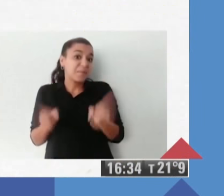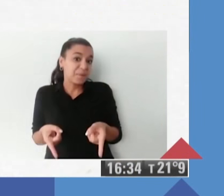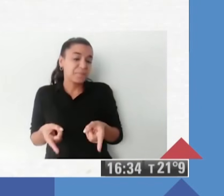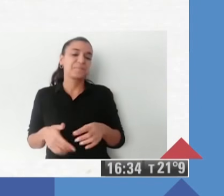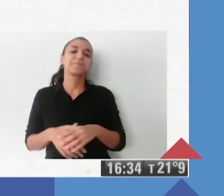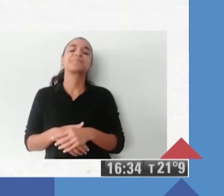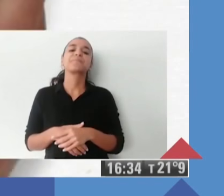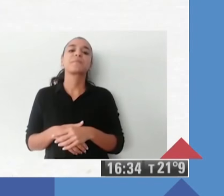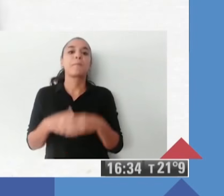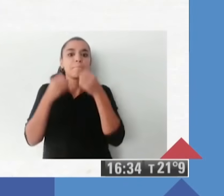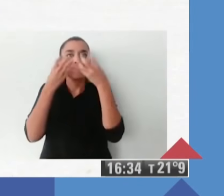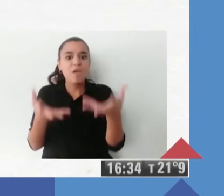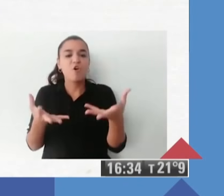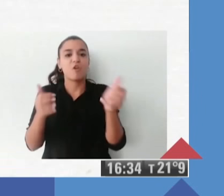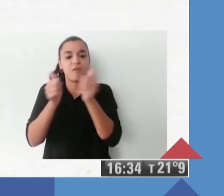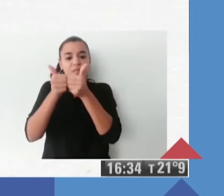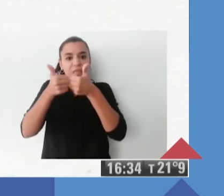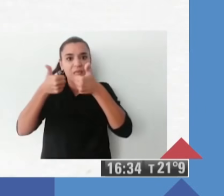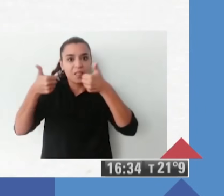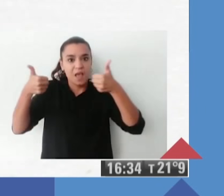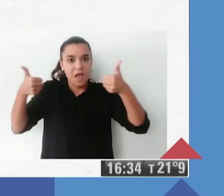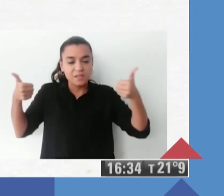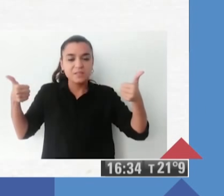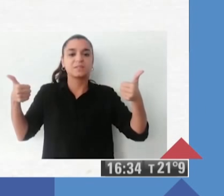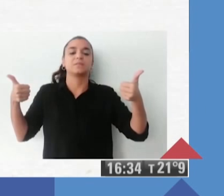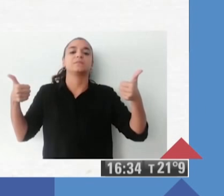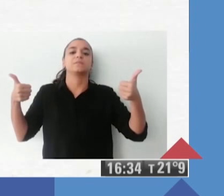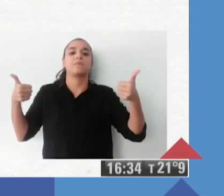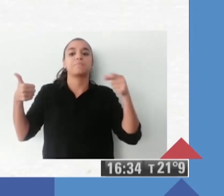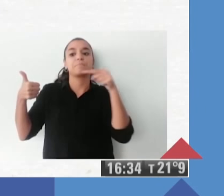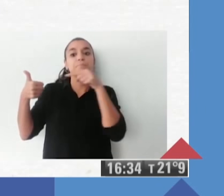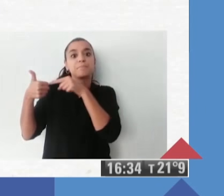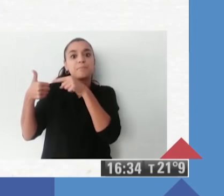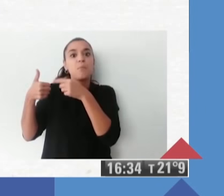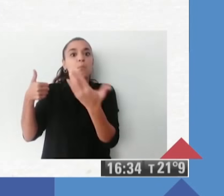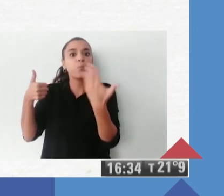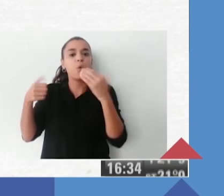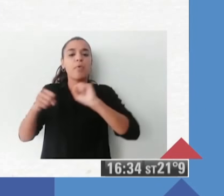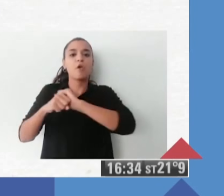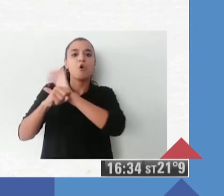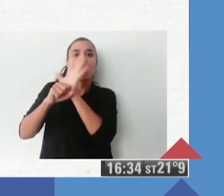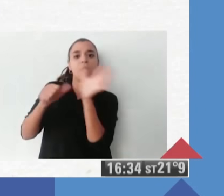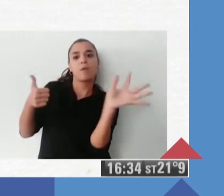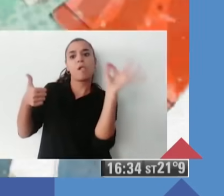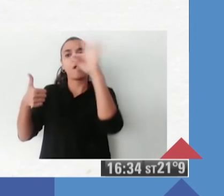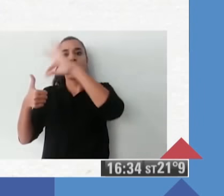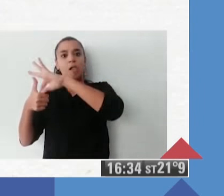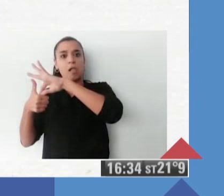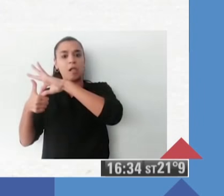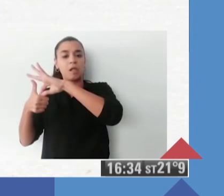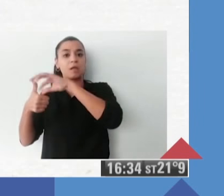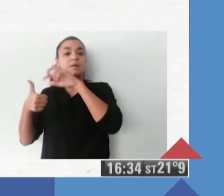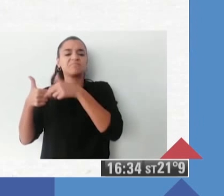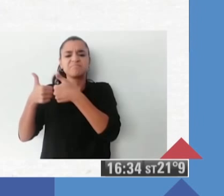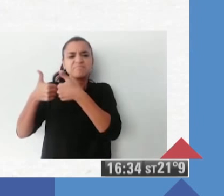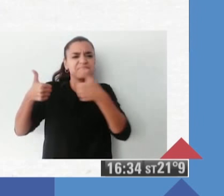Además, conviene respetar una distancia prudente cuando estamos con alguien que puede tener en el cuerpo los coronavirus.